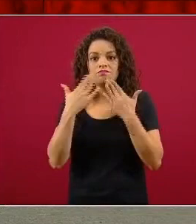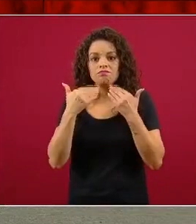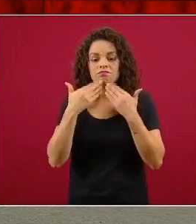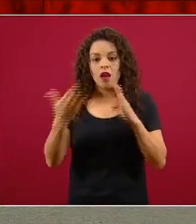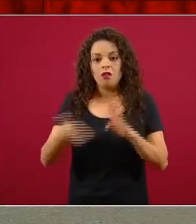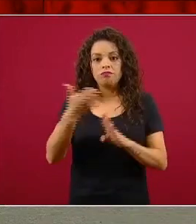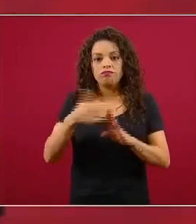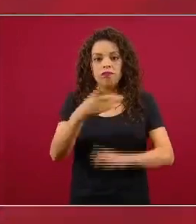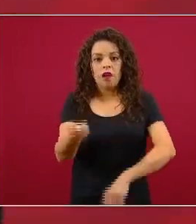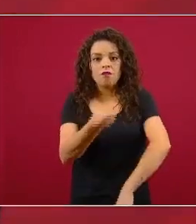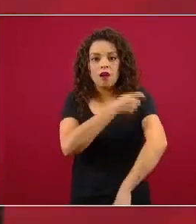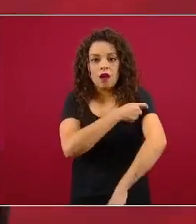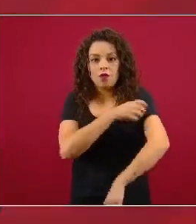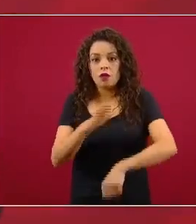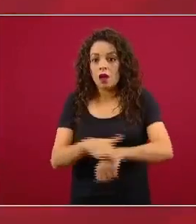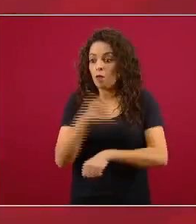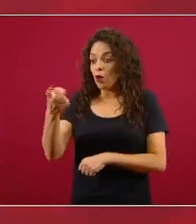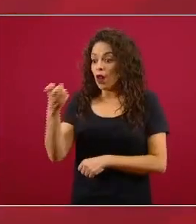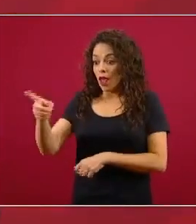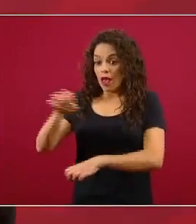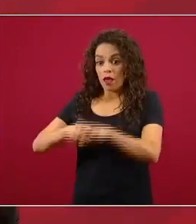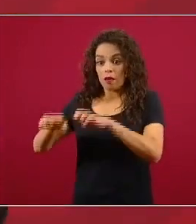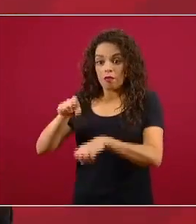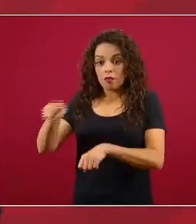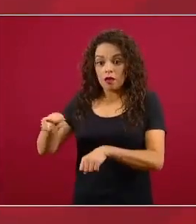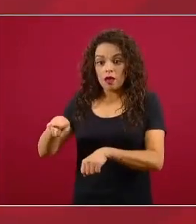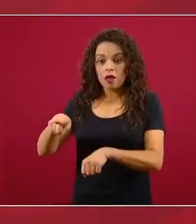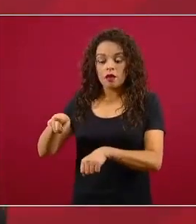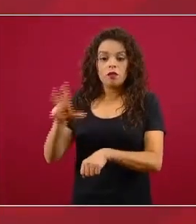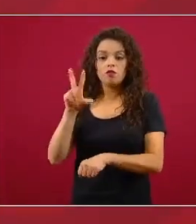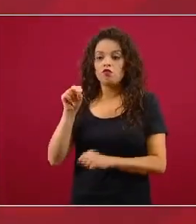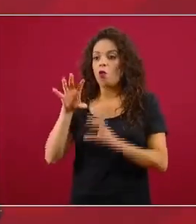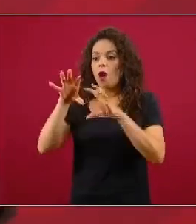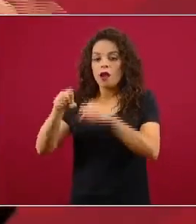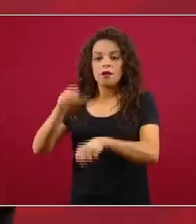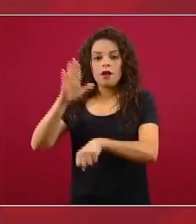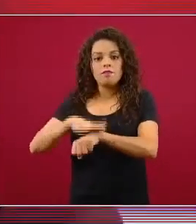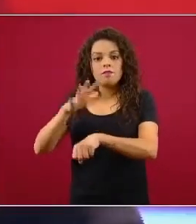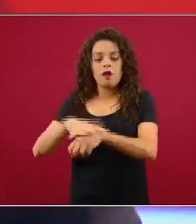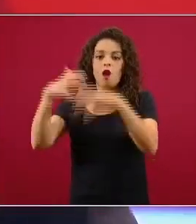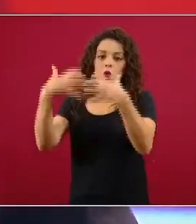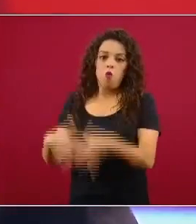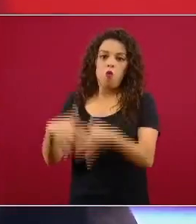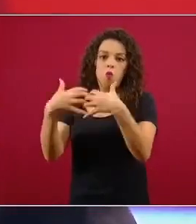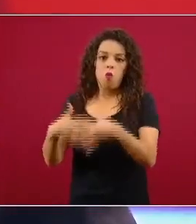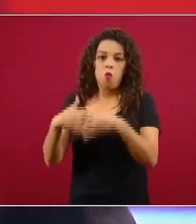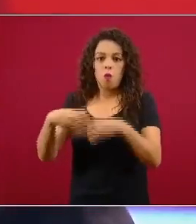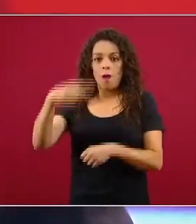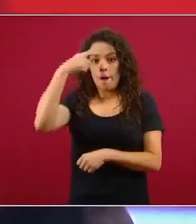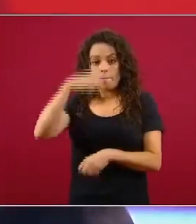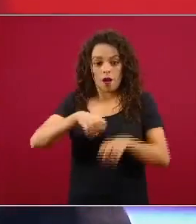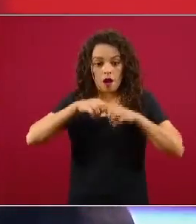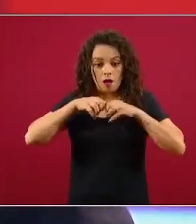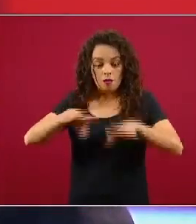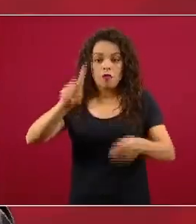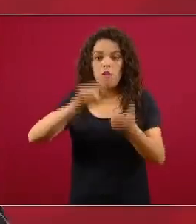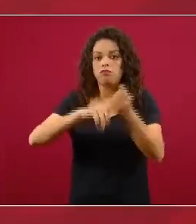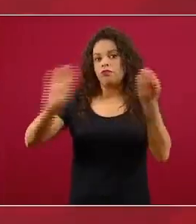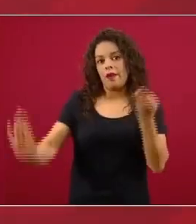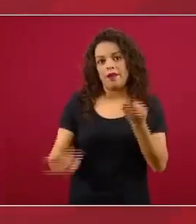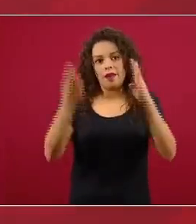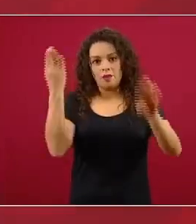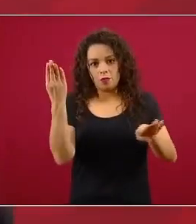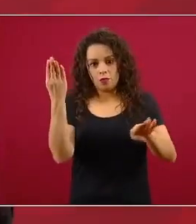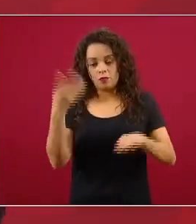se quedó, no pudo seguir, no alcanzó la producción necesaria para satisfacer la demanda global. La buena noticia